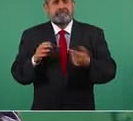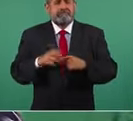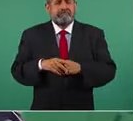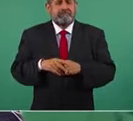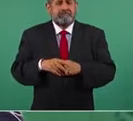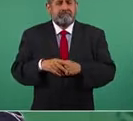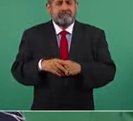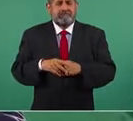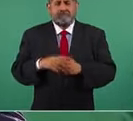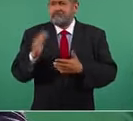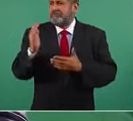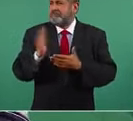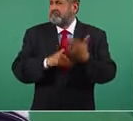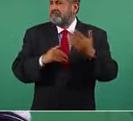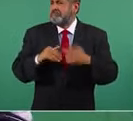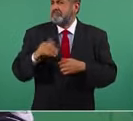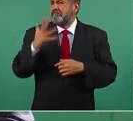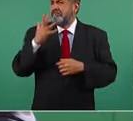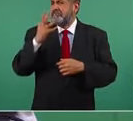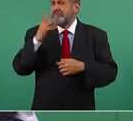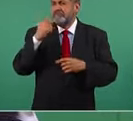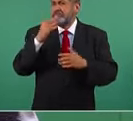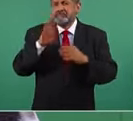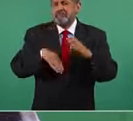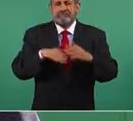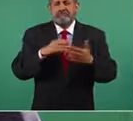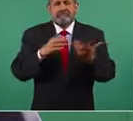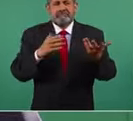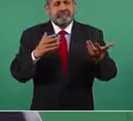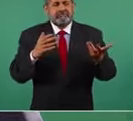es menos de 5 horas, de México